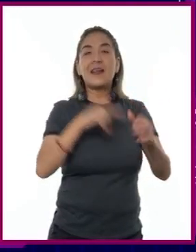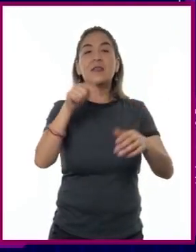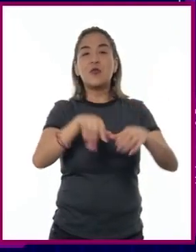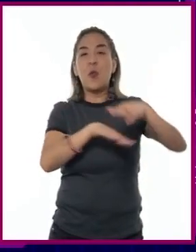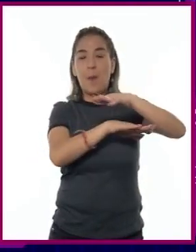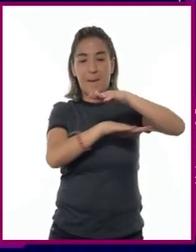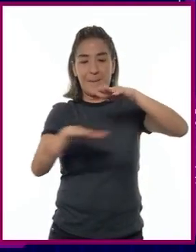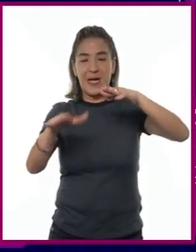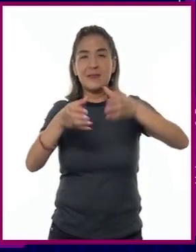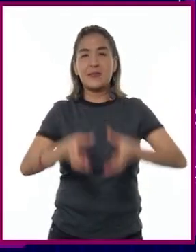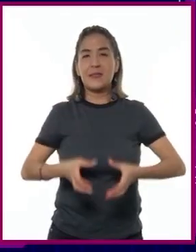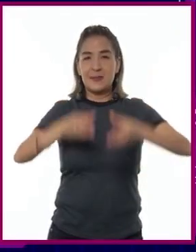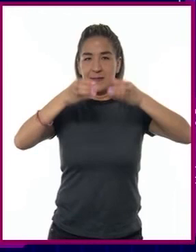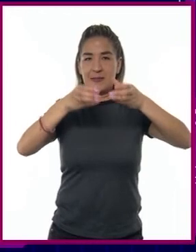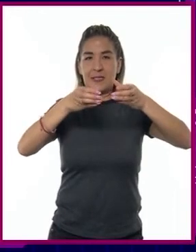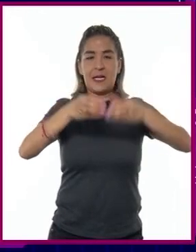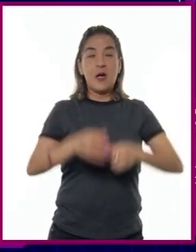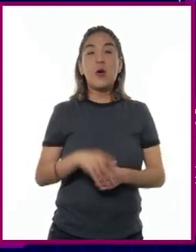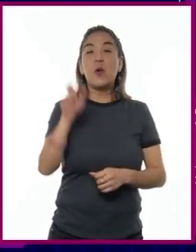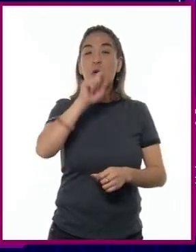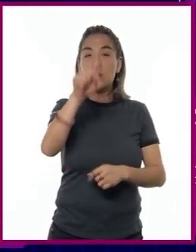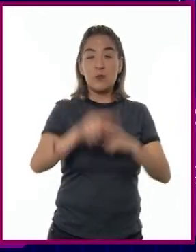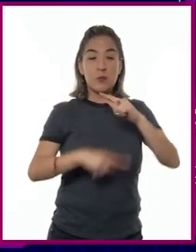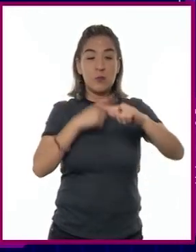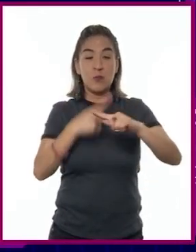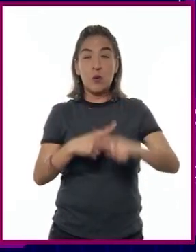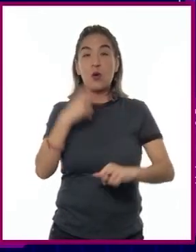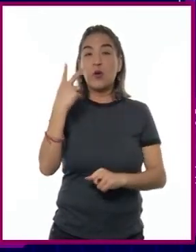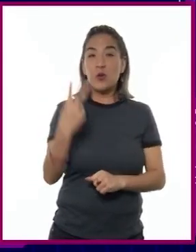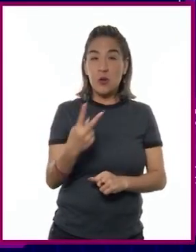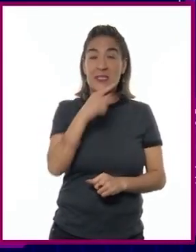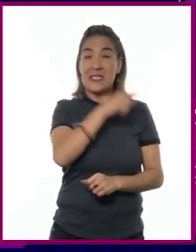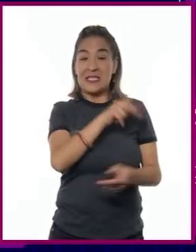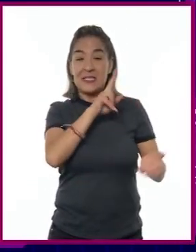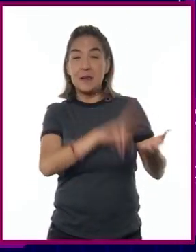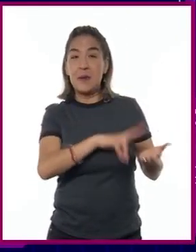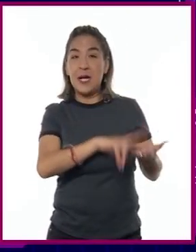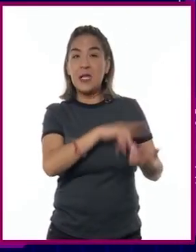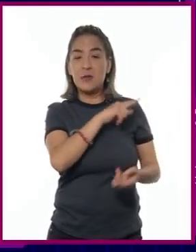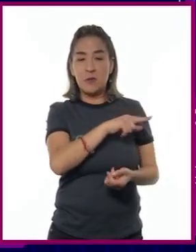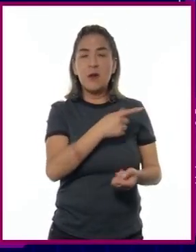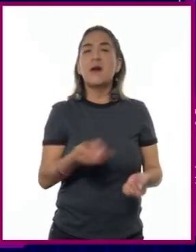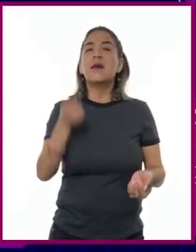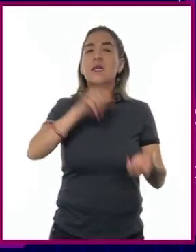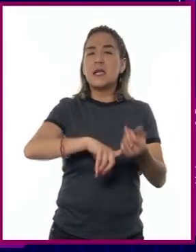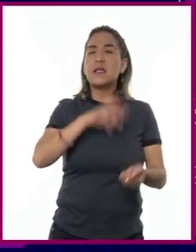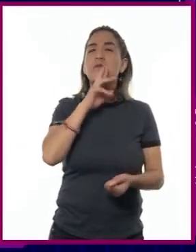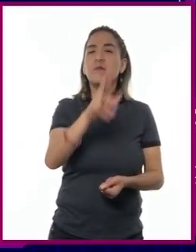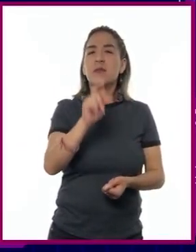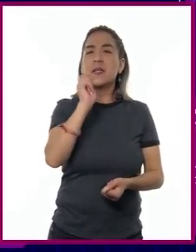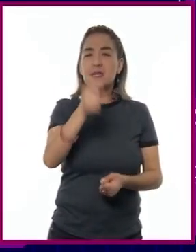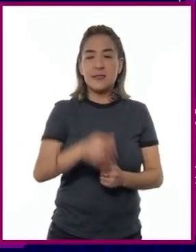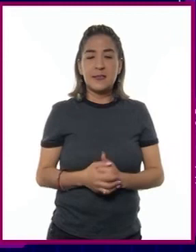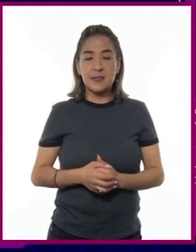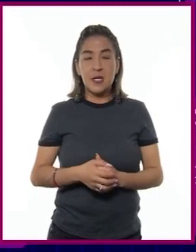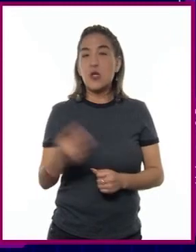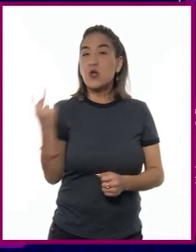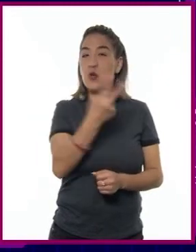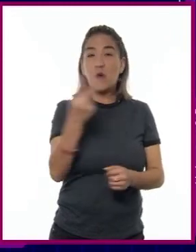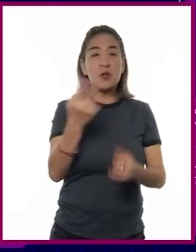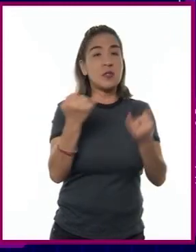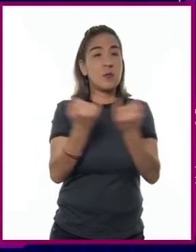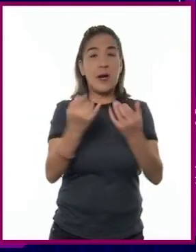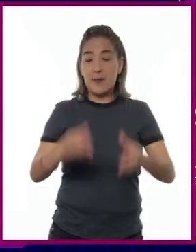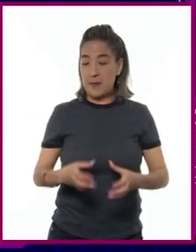bases del cilindro. Al multiplicar por 2 esa cantidad, se obtiene que para las dos